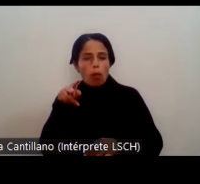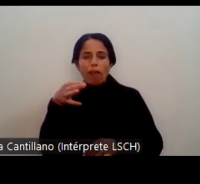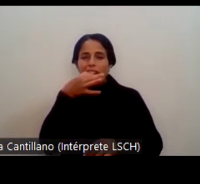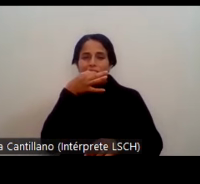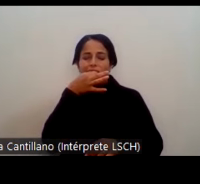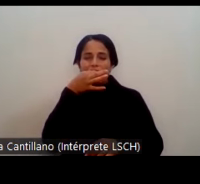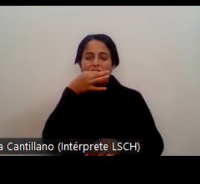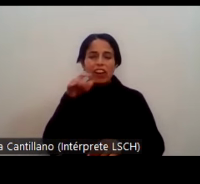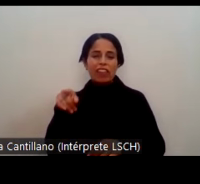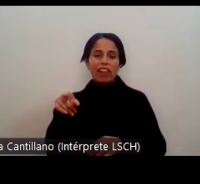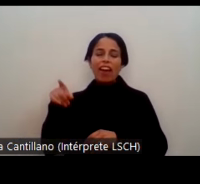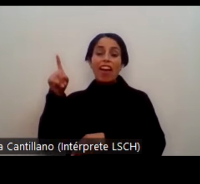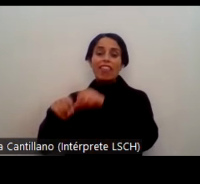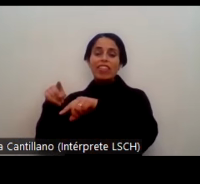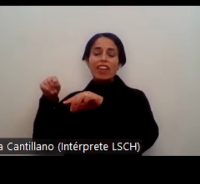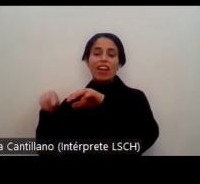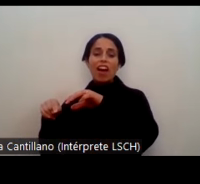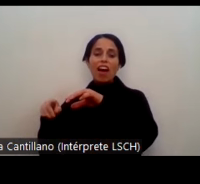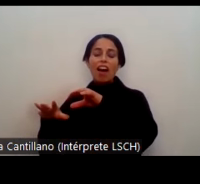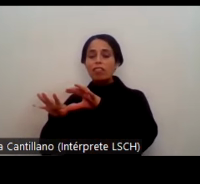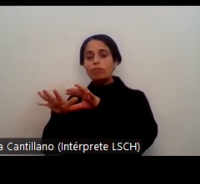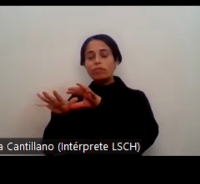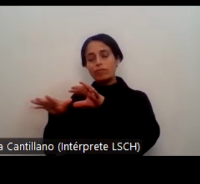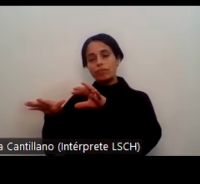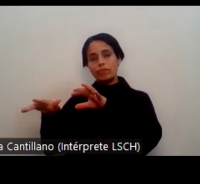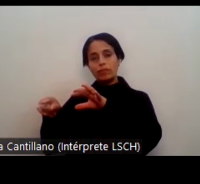Asombrosamente verde, son las tierras bajas del otro lado de la vertiente